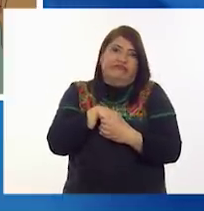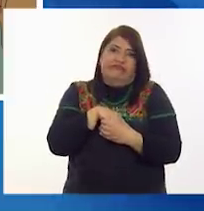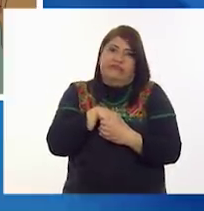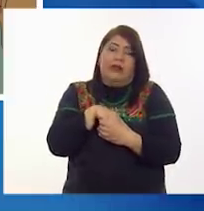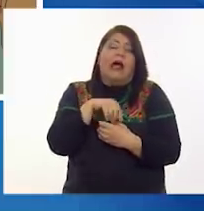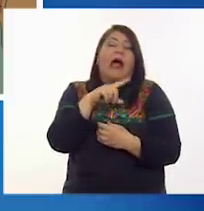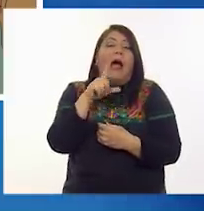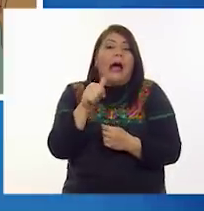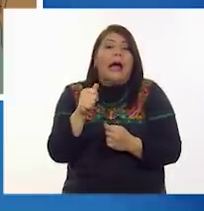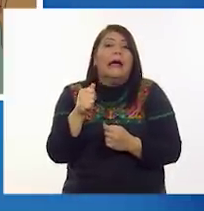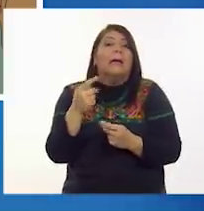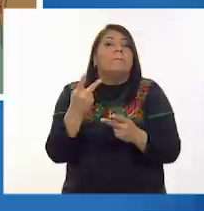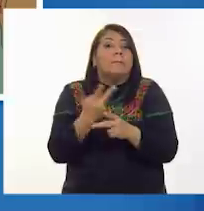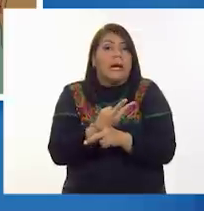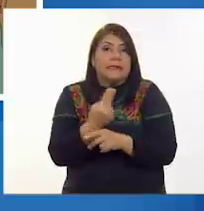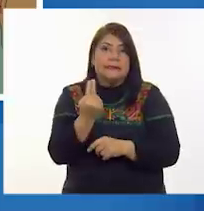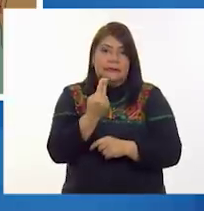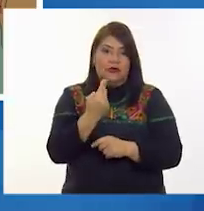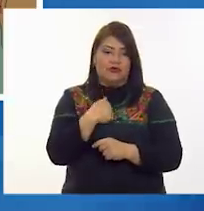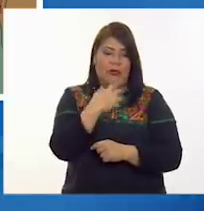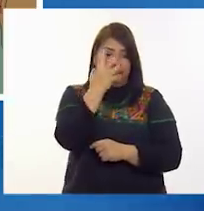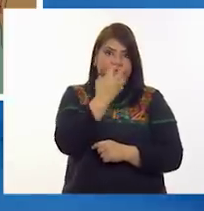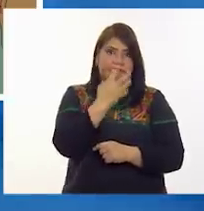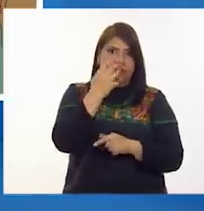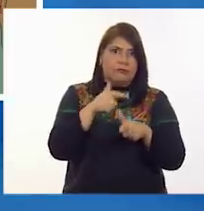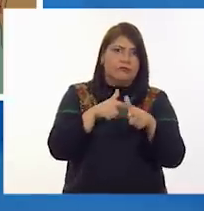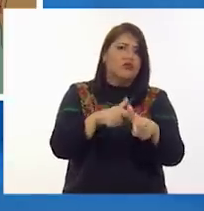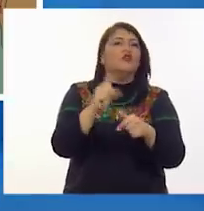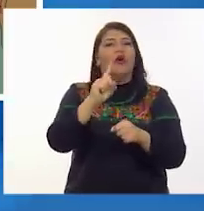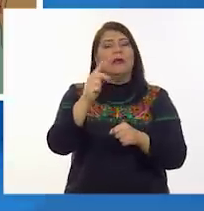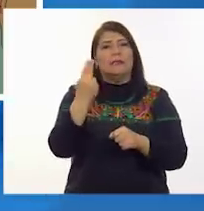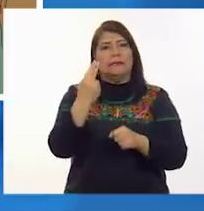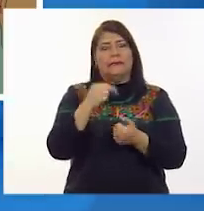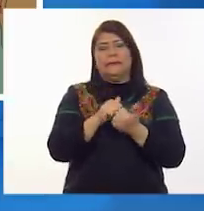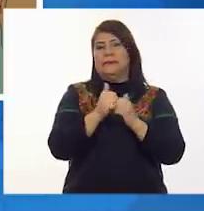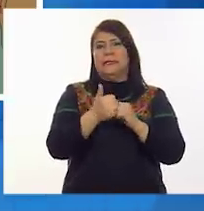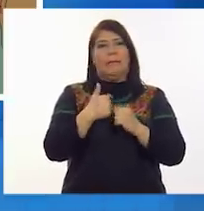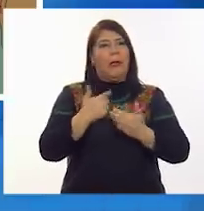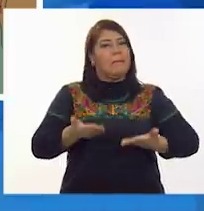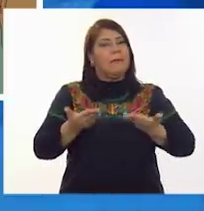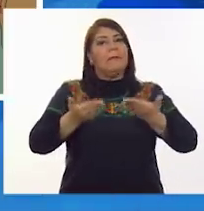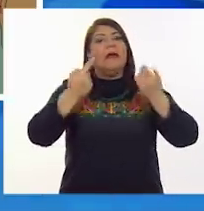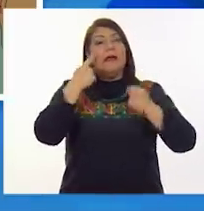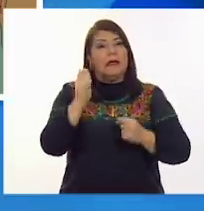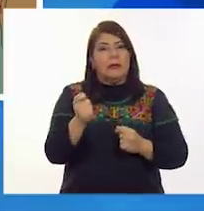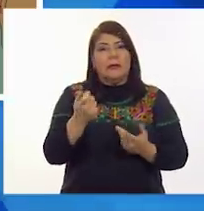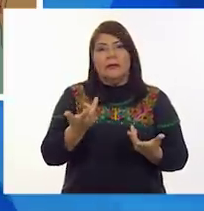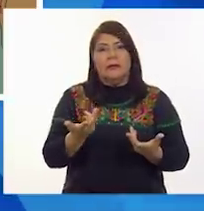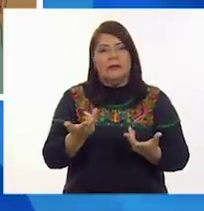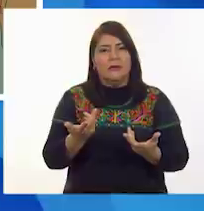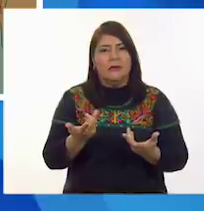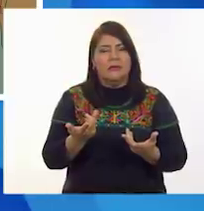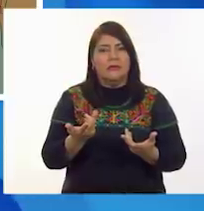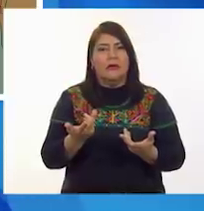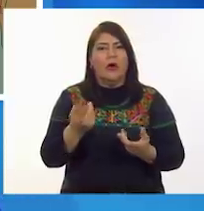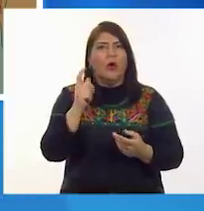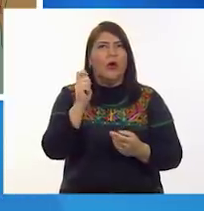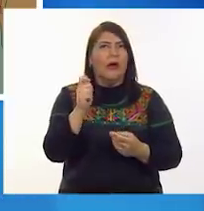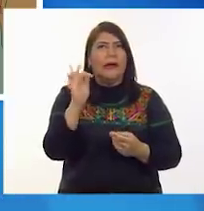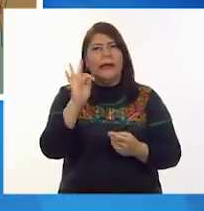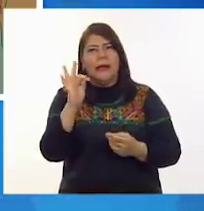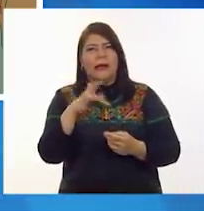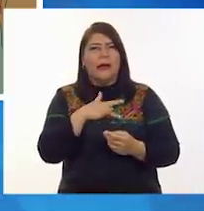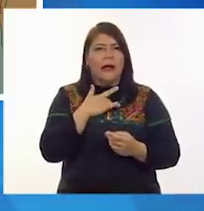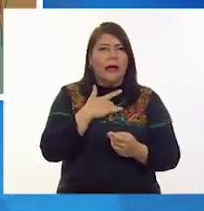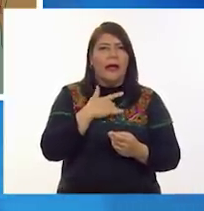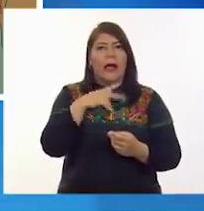de buscar cómo salir de ese estado. Y no es verdad que no podamos o no